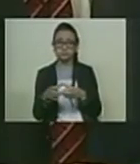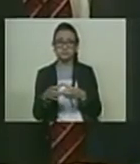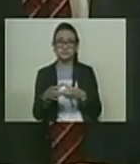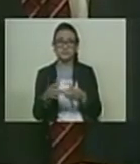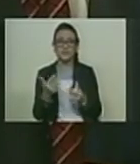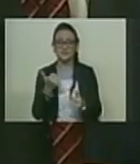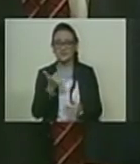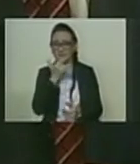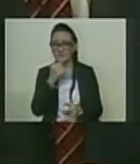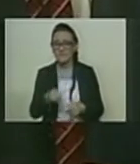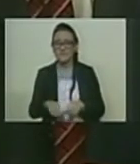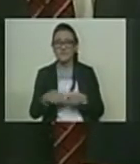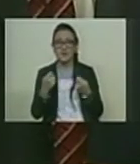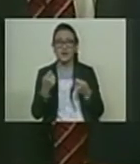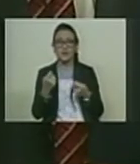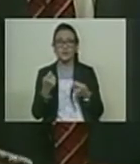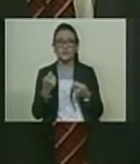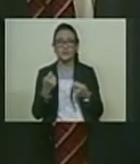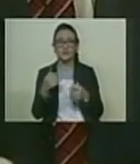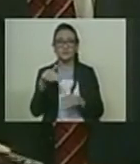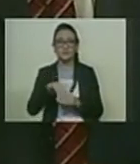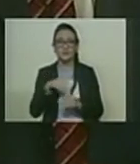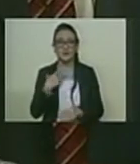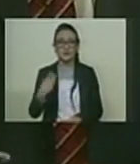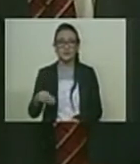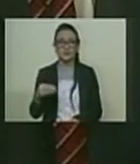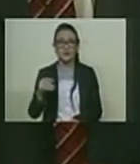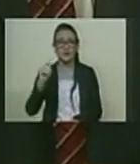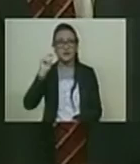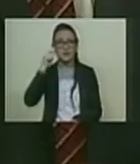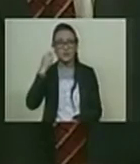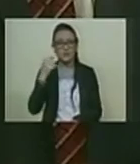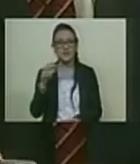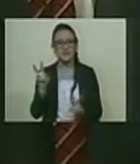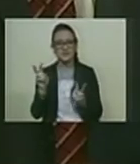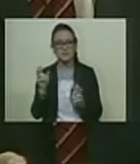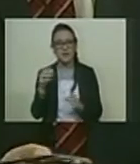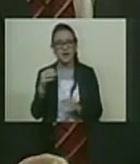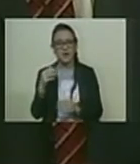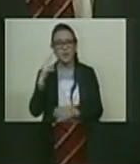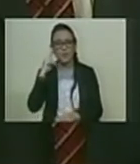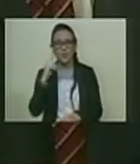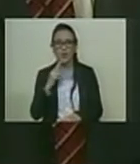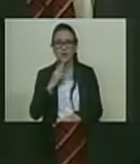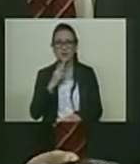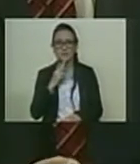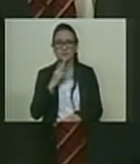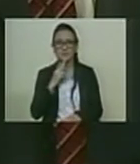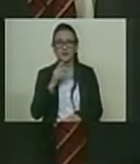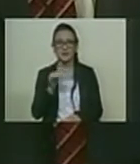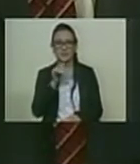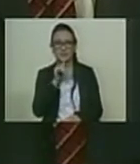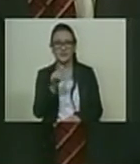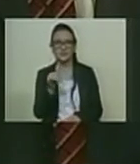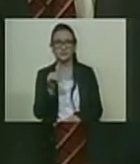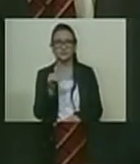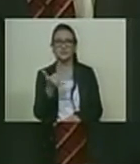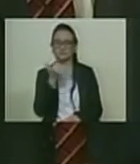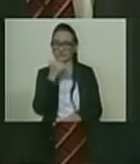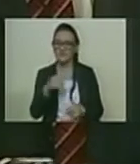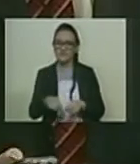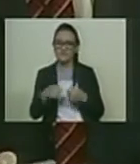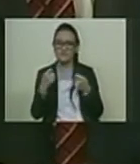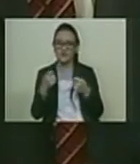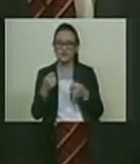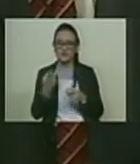cometer un fraude en estos comicios y recuerdan lo que fue el caso en el Estado Bolívar cuando Andrés Velázquez denuncia que ocurrió un fraude